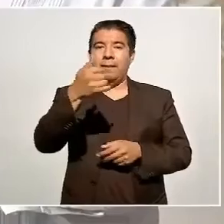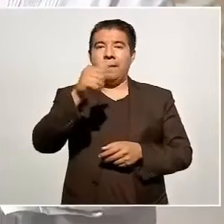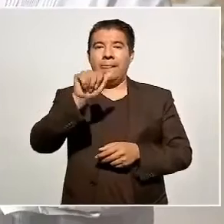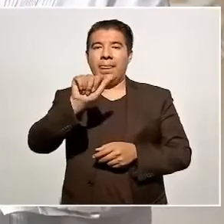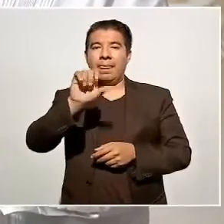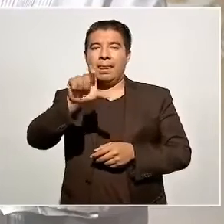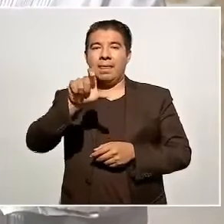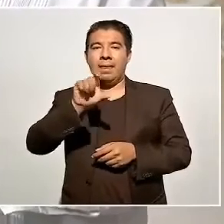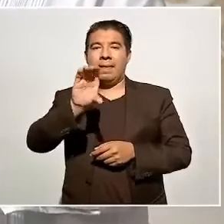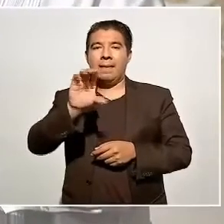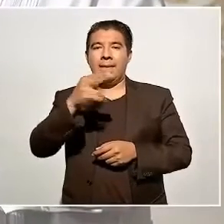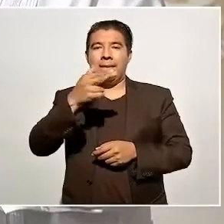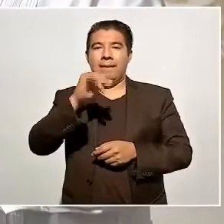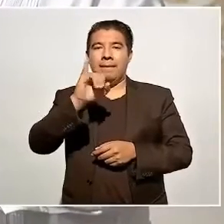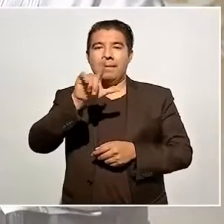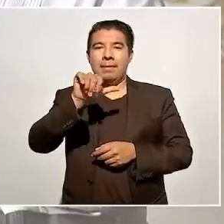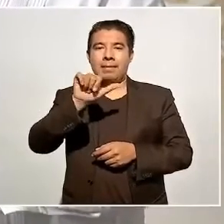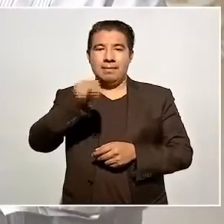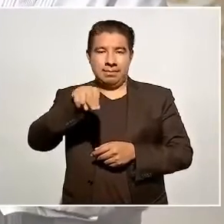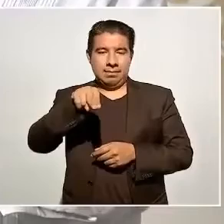Entonces,